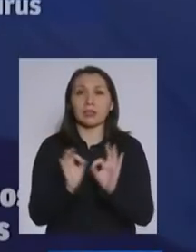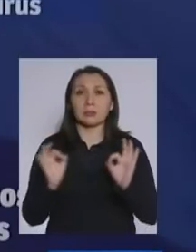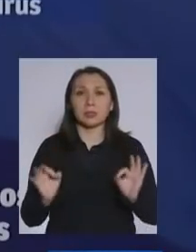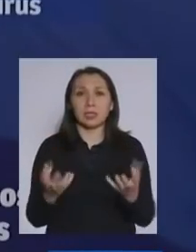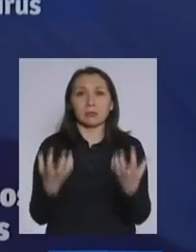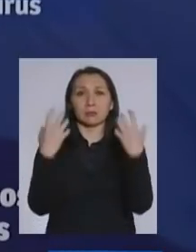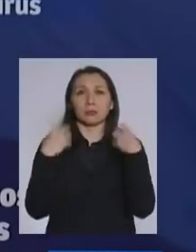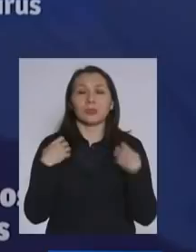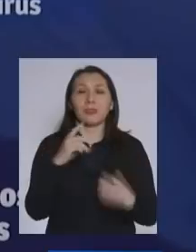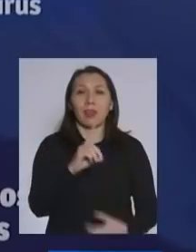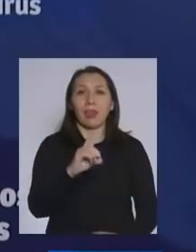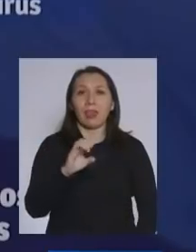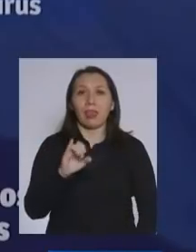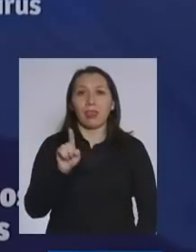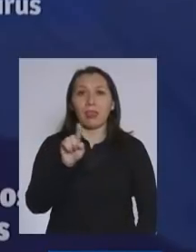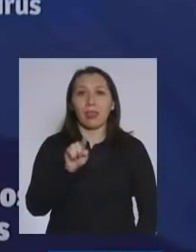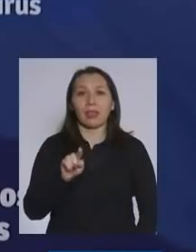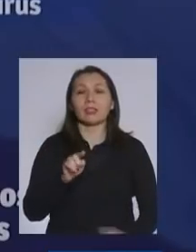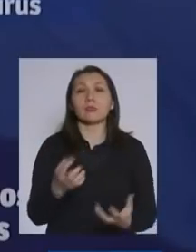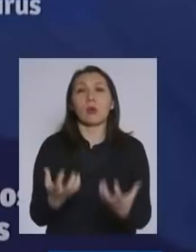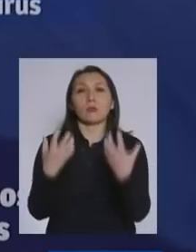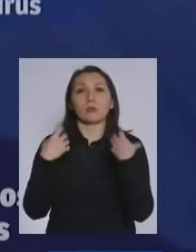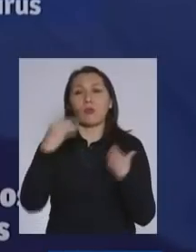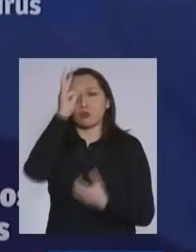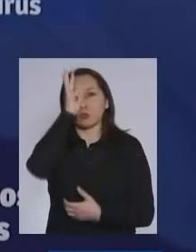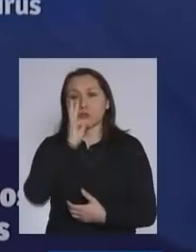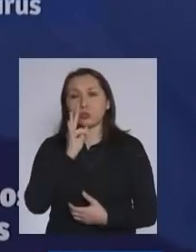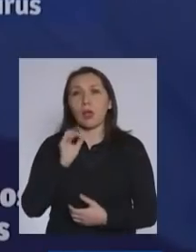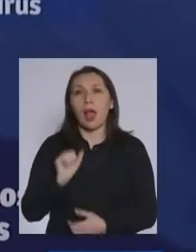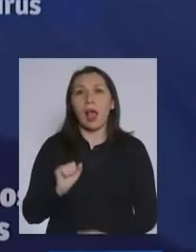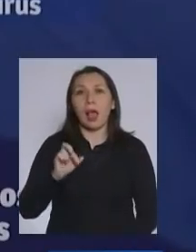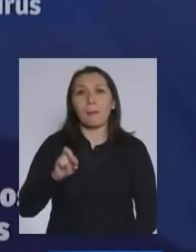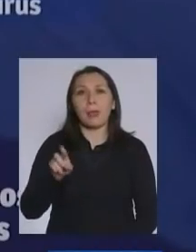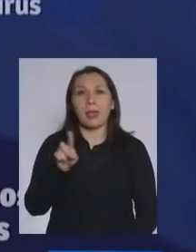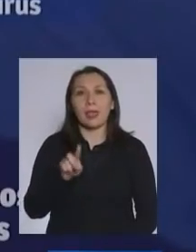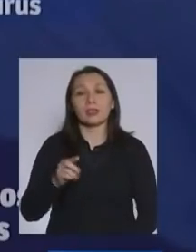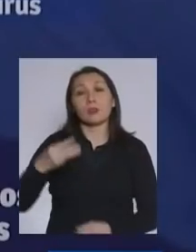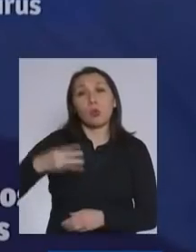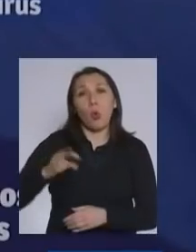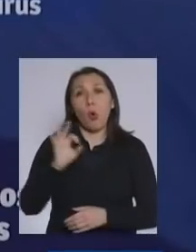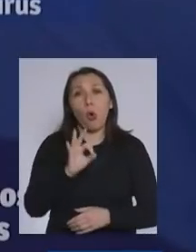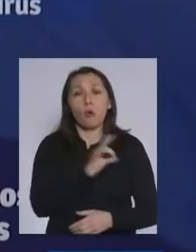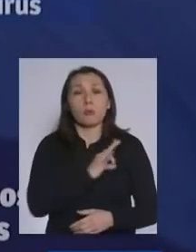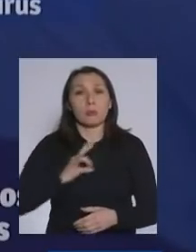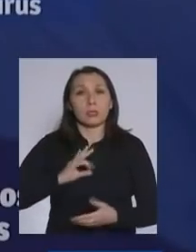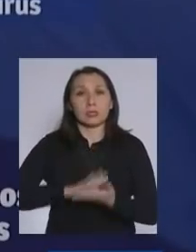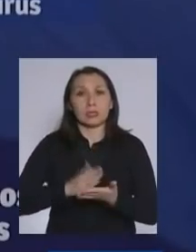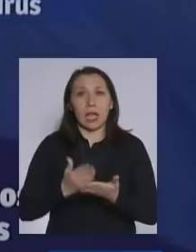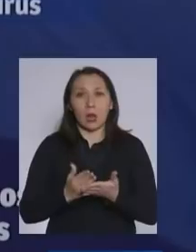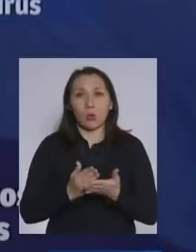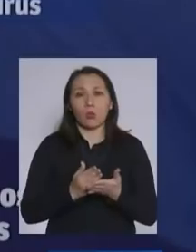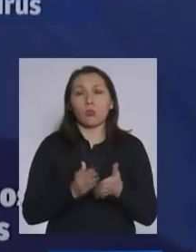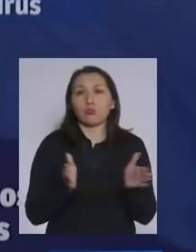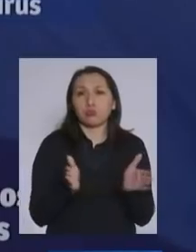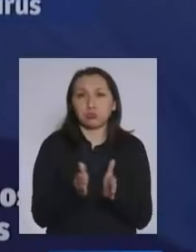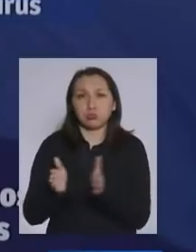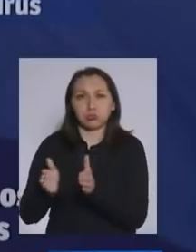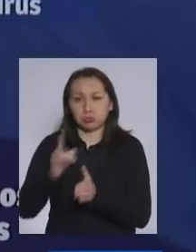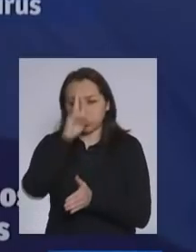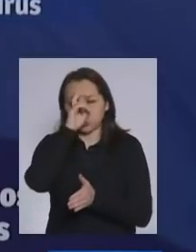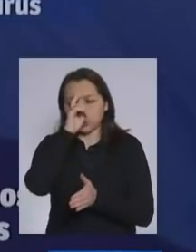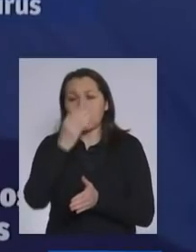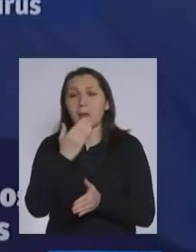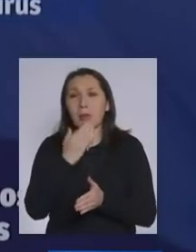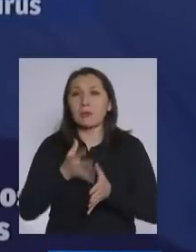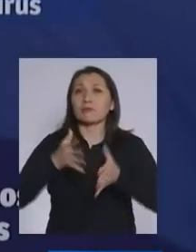DEIS, a los funcionarios de APS, ya sea municipal o del Ministerio de Salud, a los hospitales